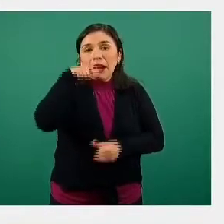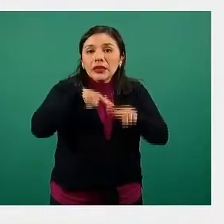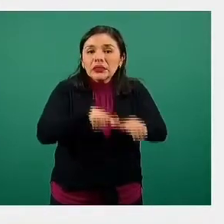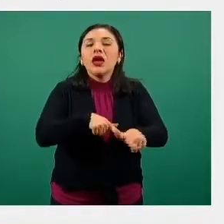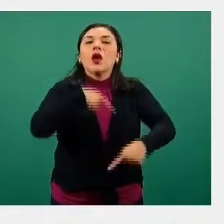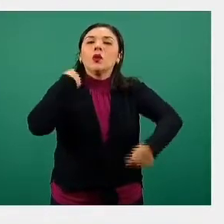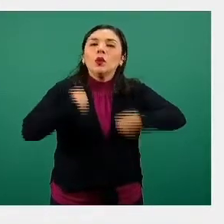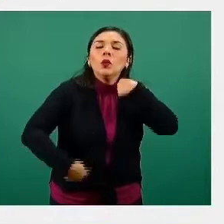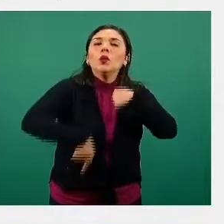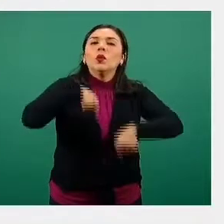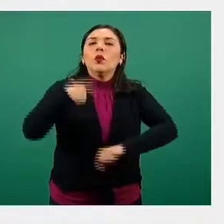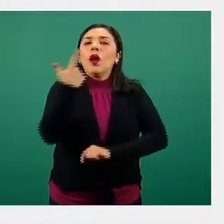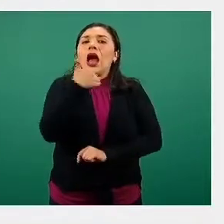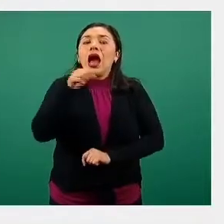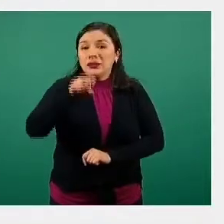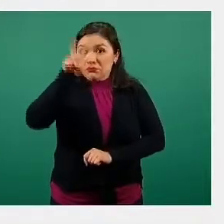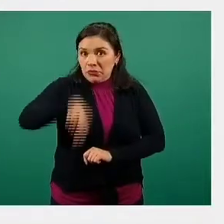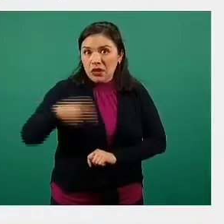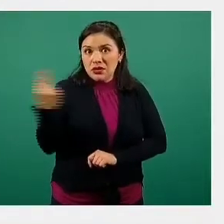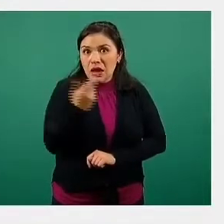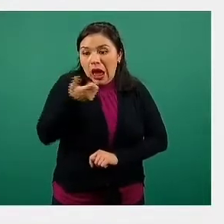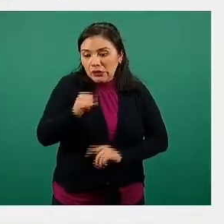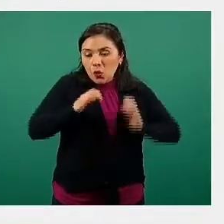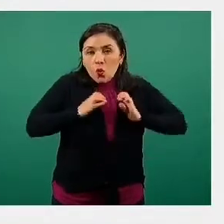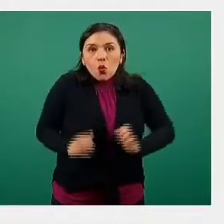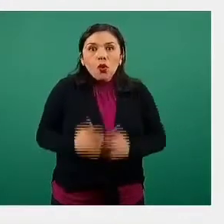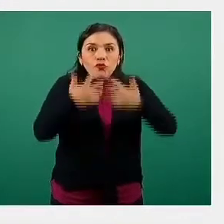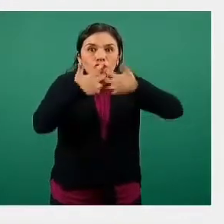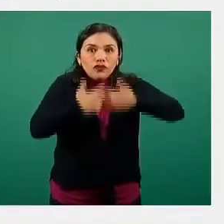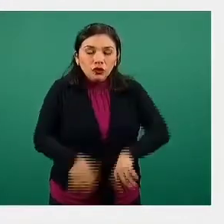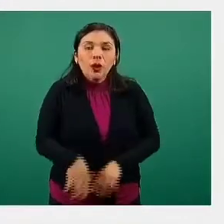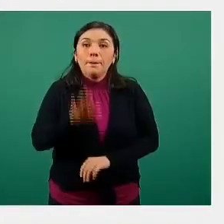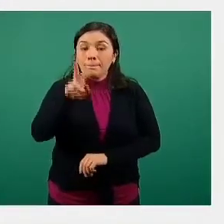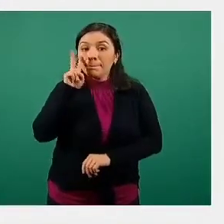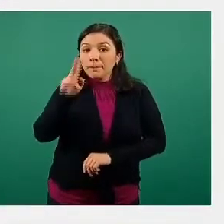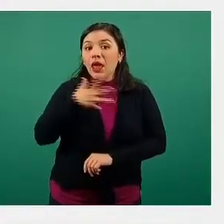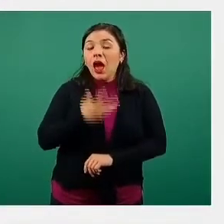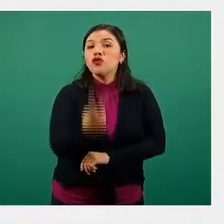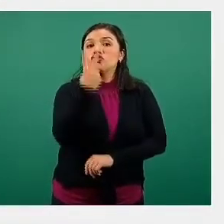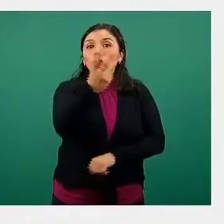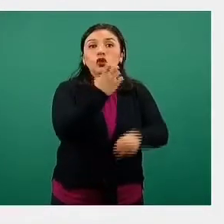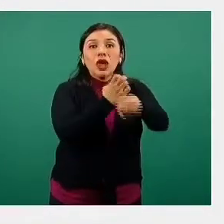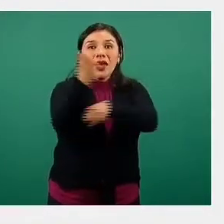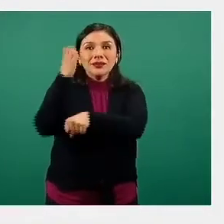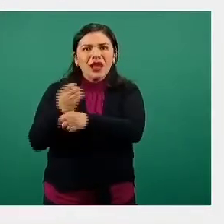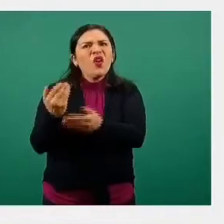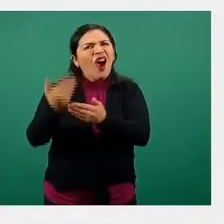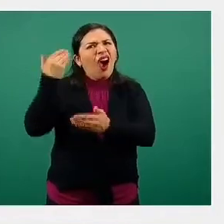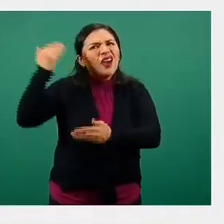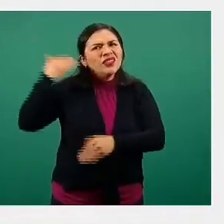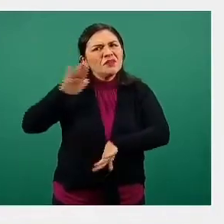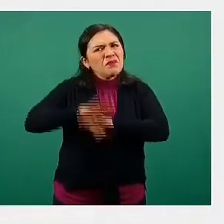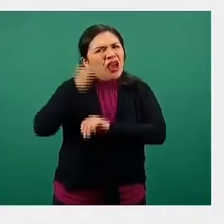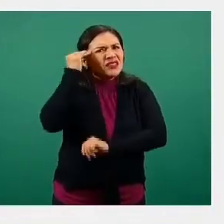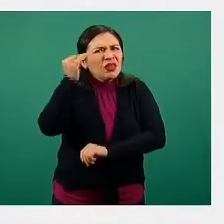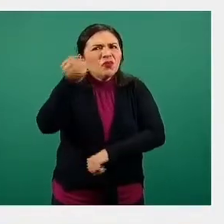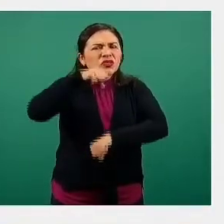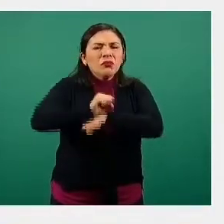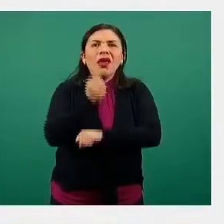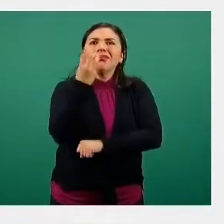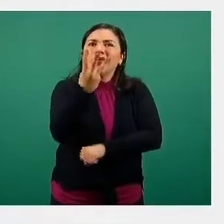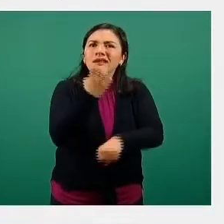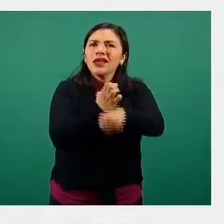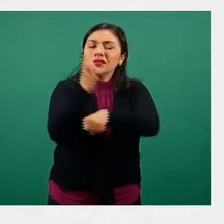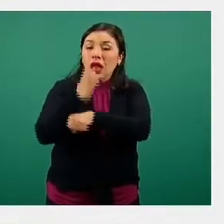el intercambio gaseoso tan necesario que se produce. Aquí también tenemos ahora solo 2 entidades, habíamos estado teniendo por muchas semanas 3,